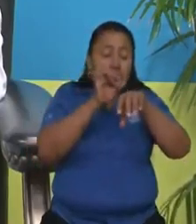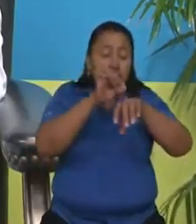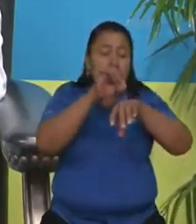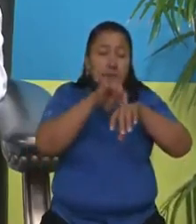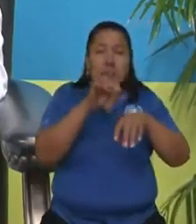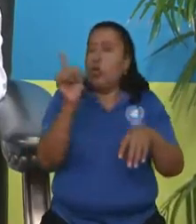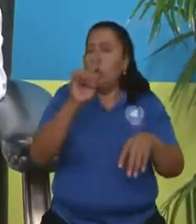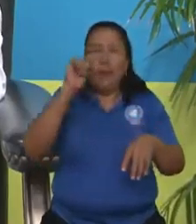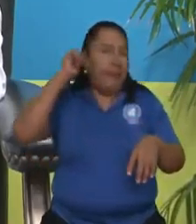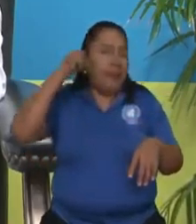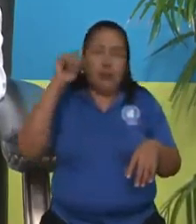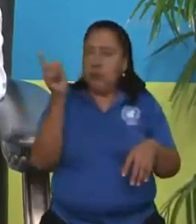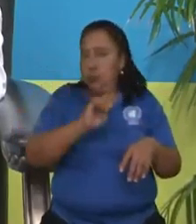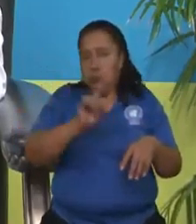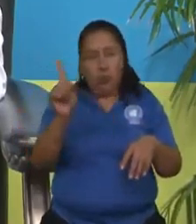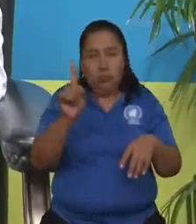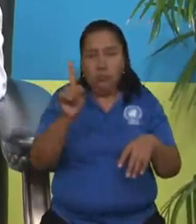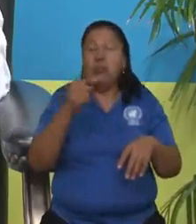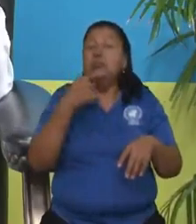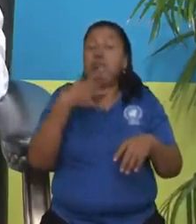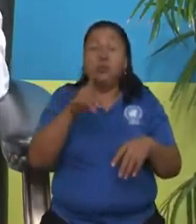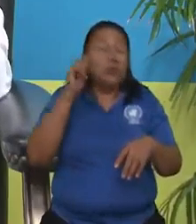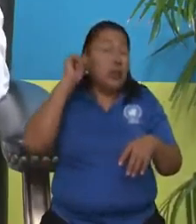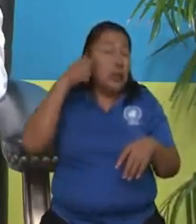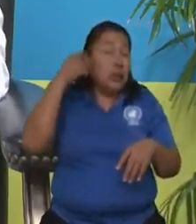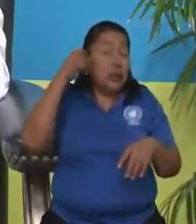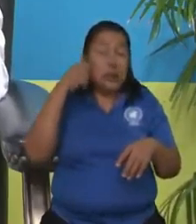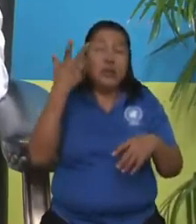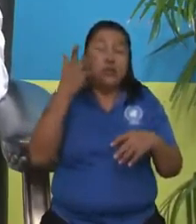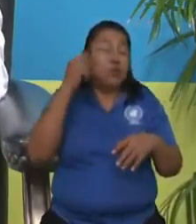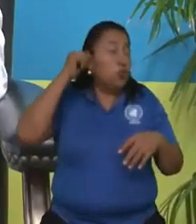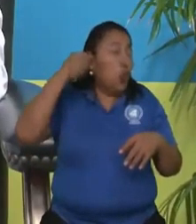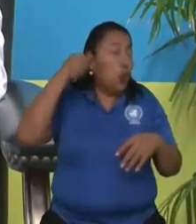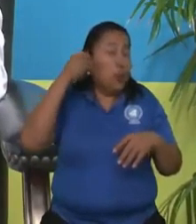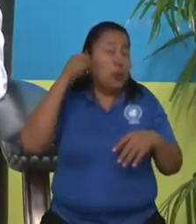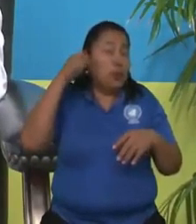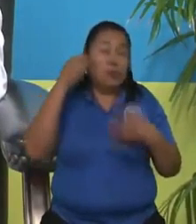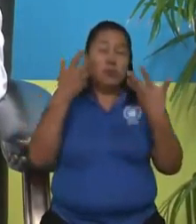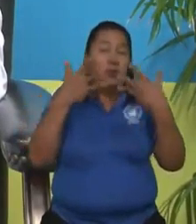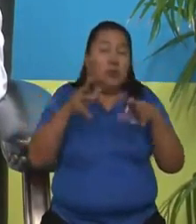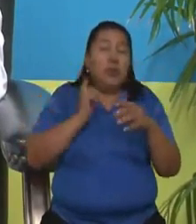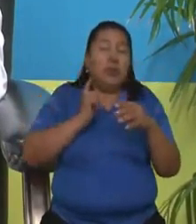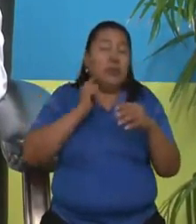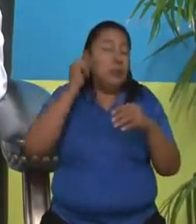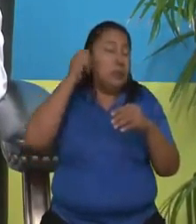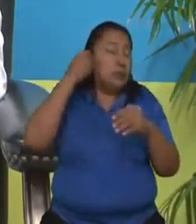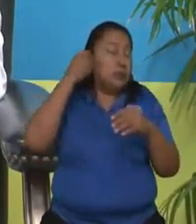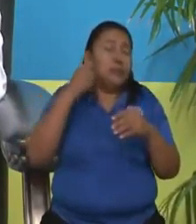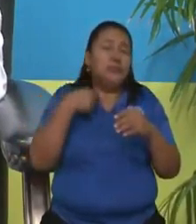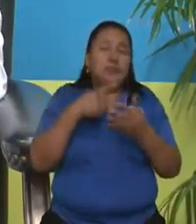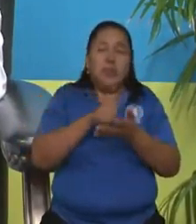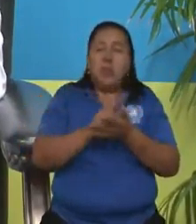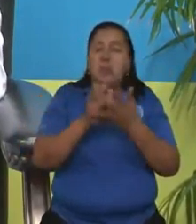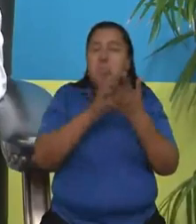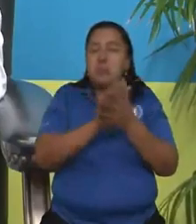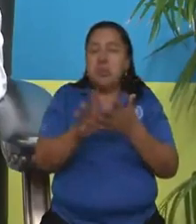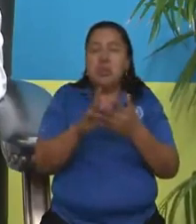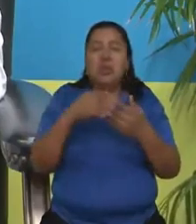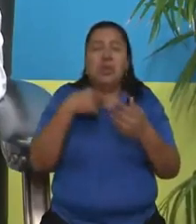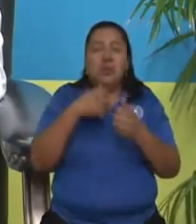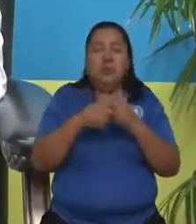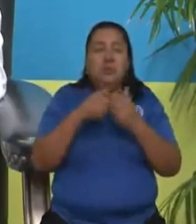rascan, pero después lo hacen un hábito. Entonces, vas a ver que compran los hisopos, los aplicadores, pues, ya de rutina. Y esos son